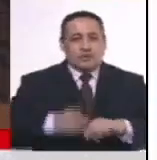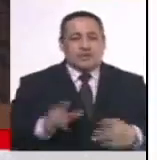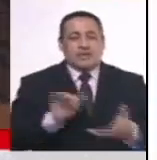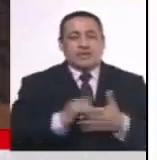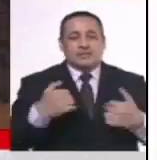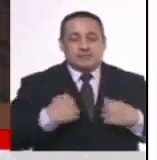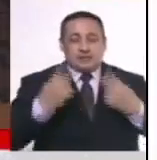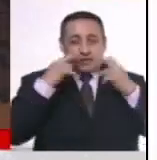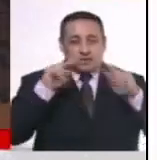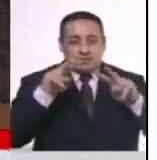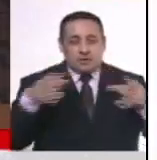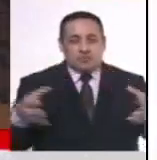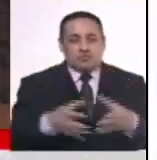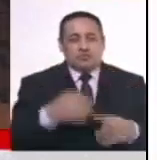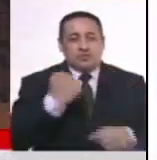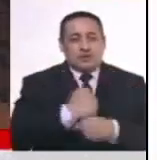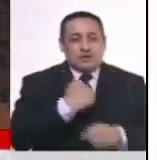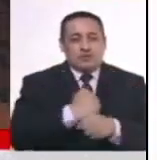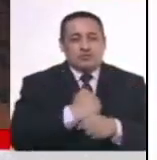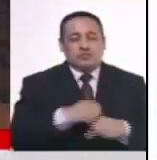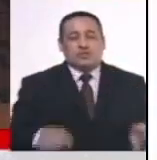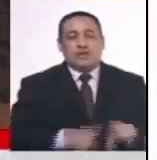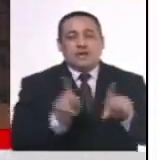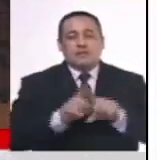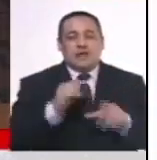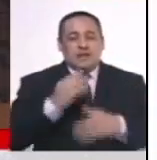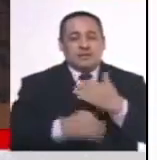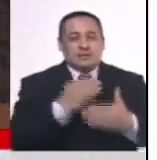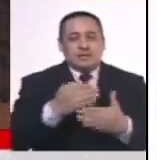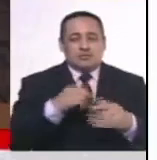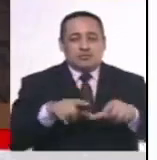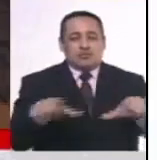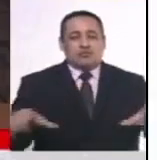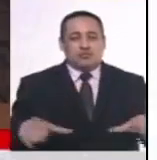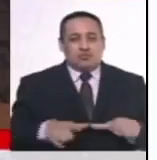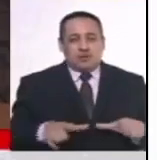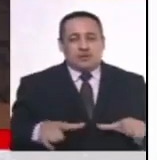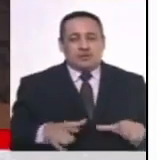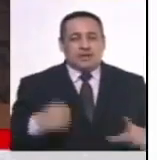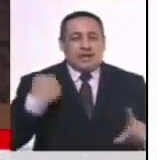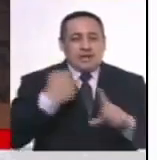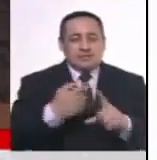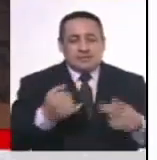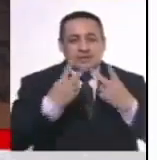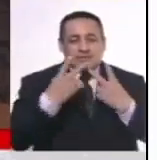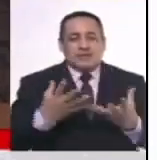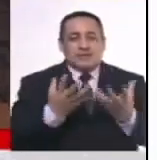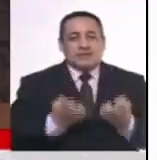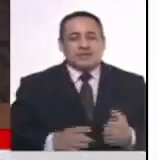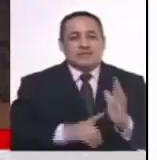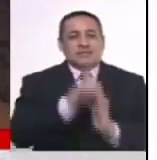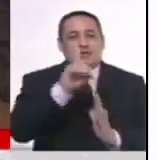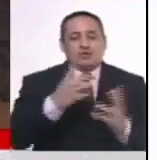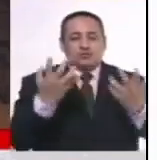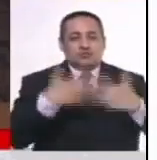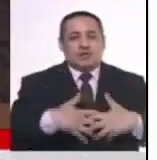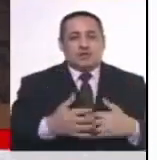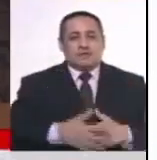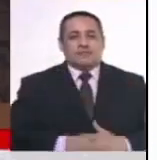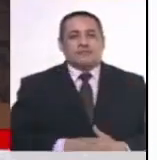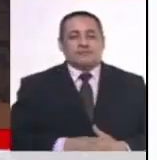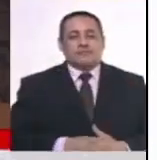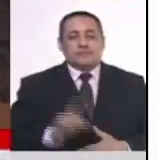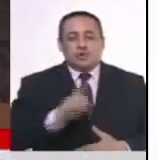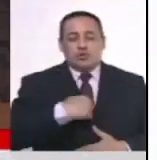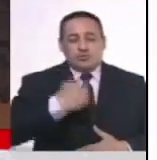con esta visión científica, construiremos los puentes hacia el anhelado desarrollo industrial.